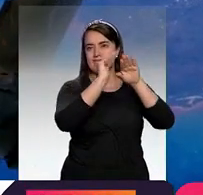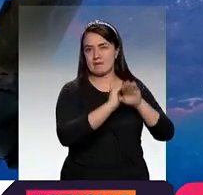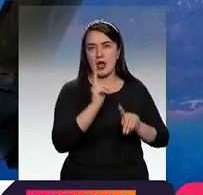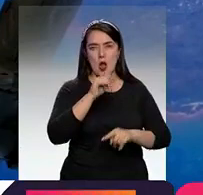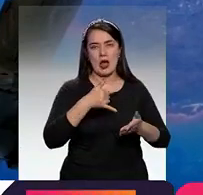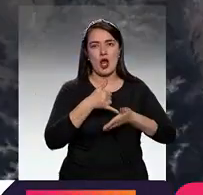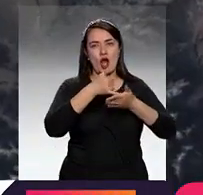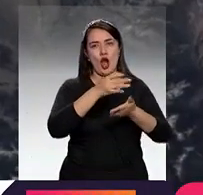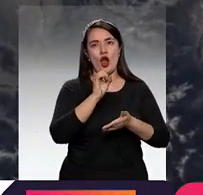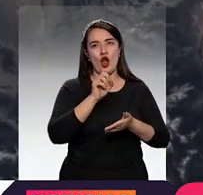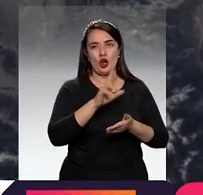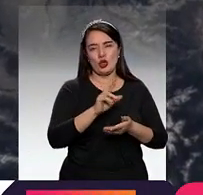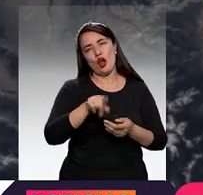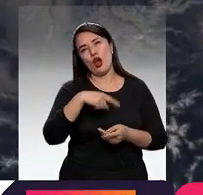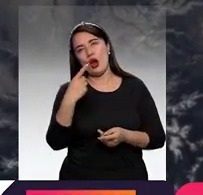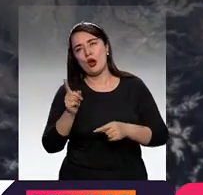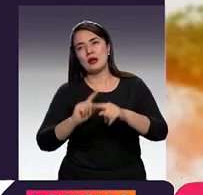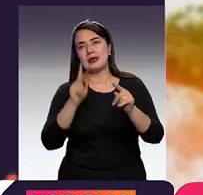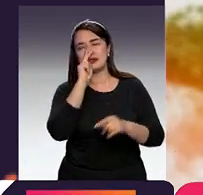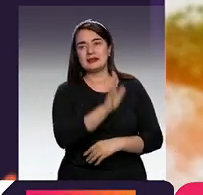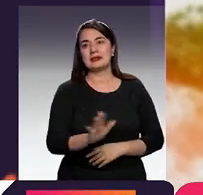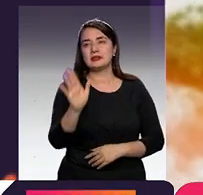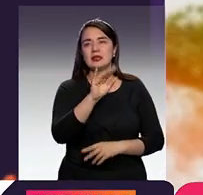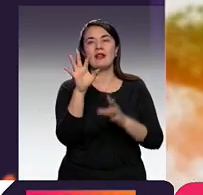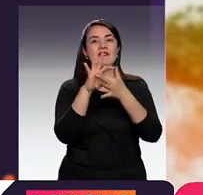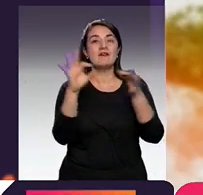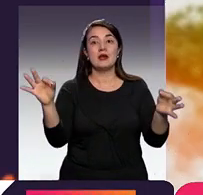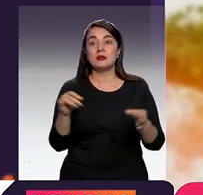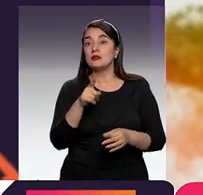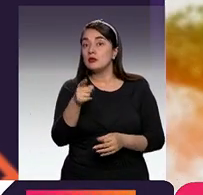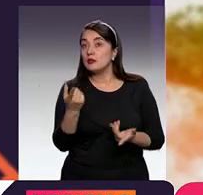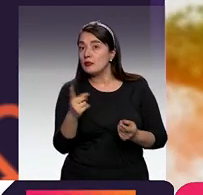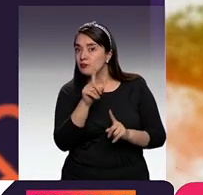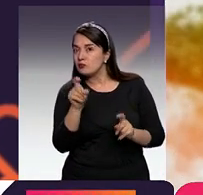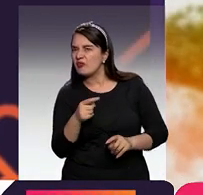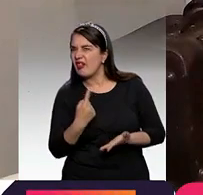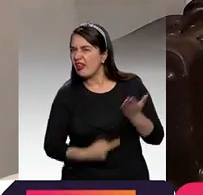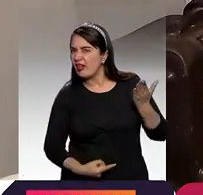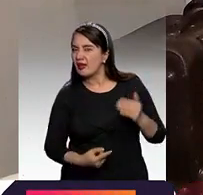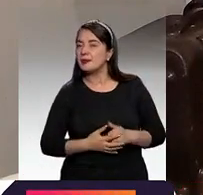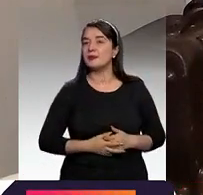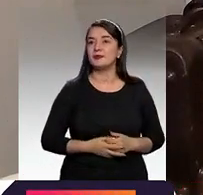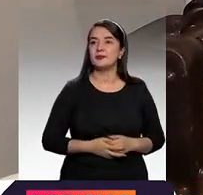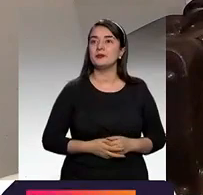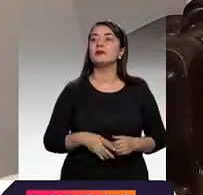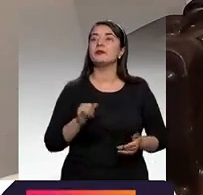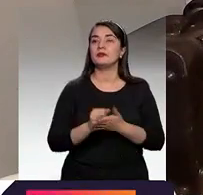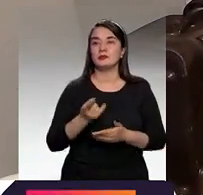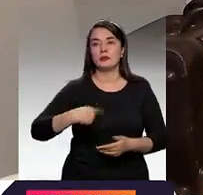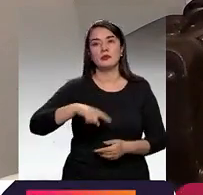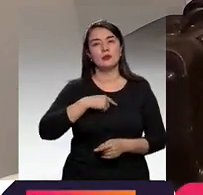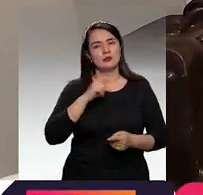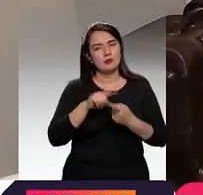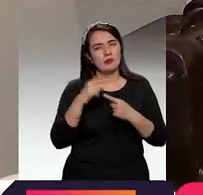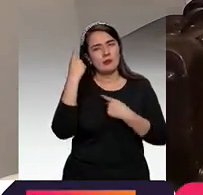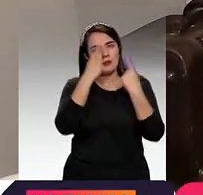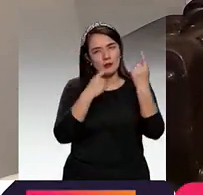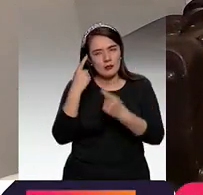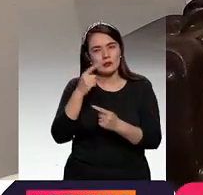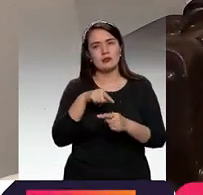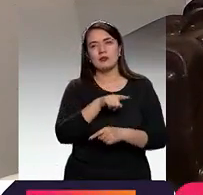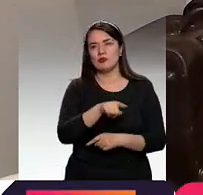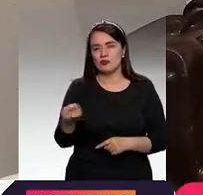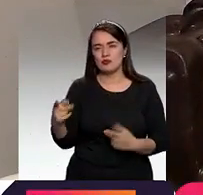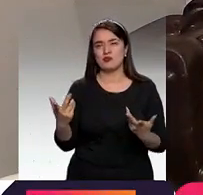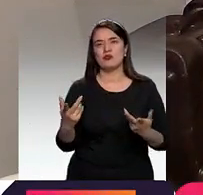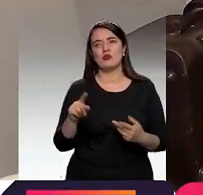Oscar y con lo mejor del talento nacional, bajo la frase ¿qué te estás preguntando? Una búsqueda de la reflexión de las